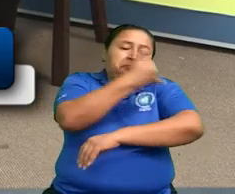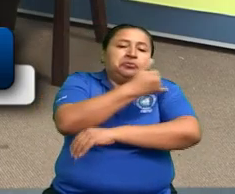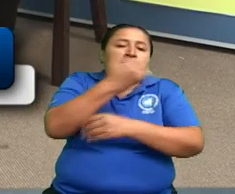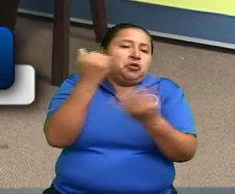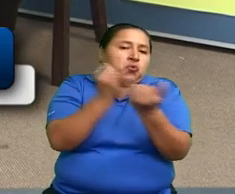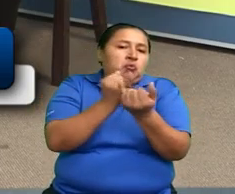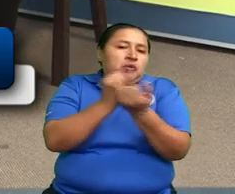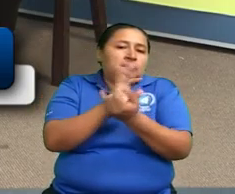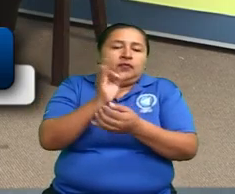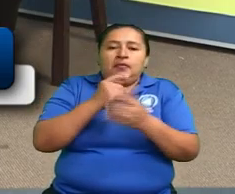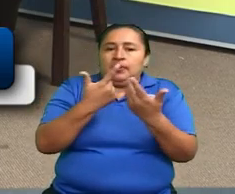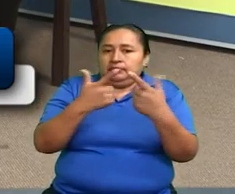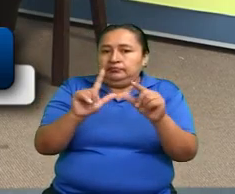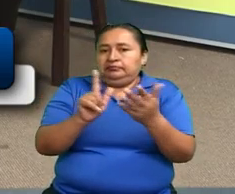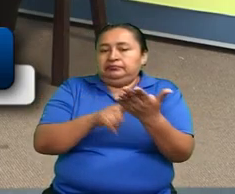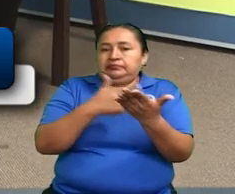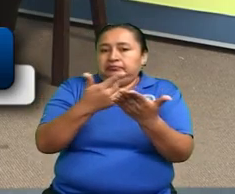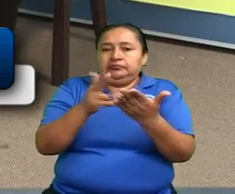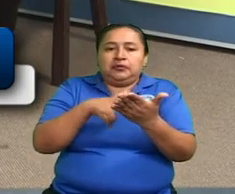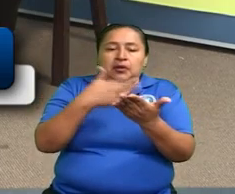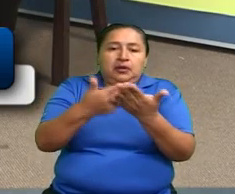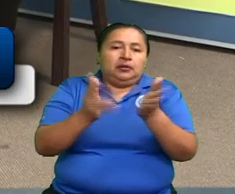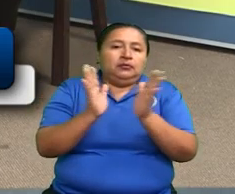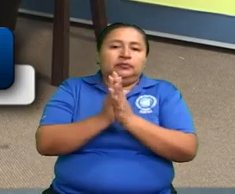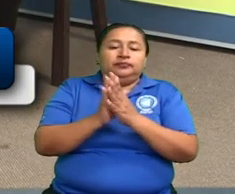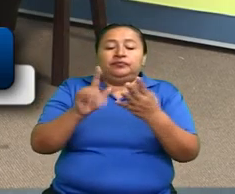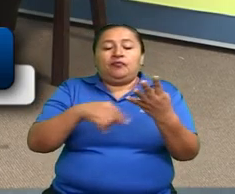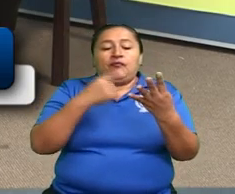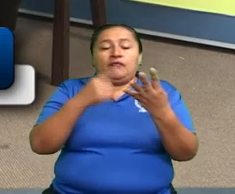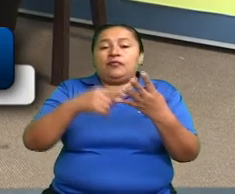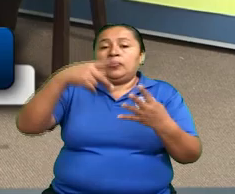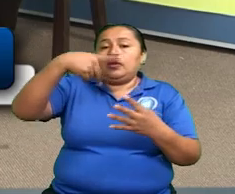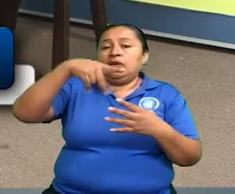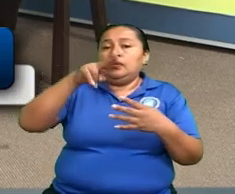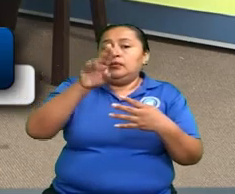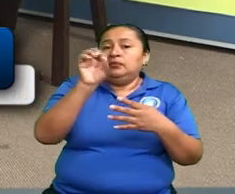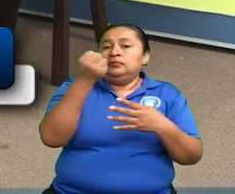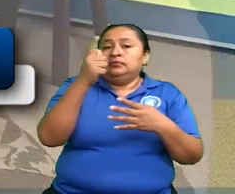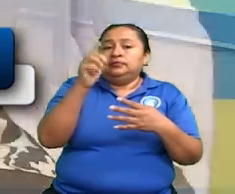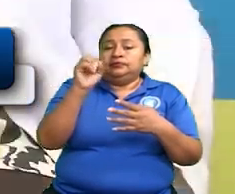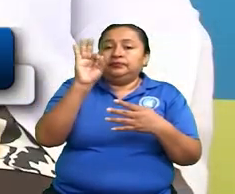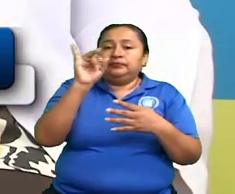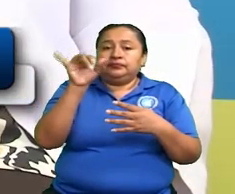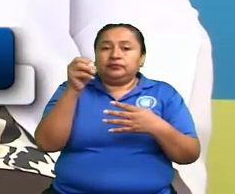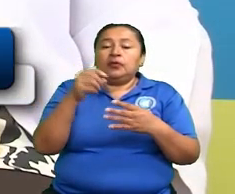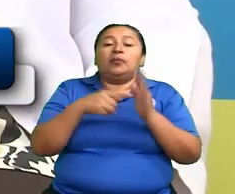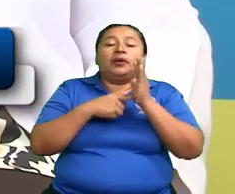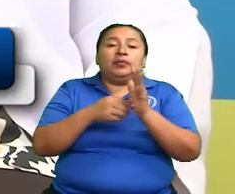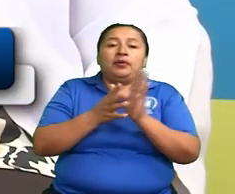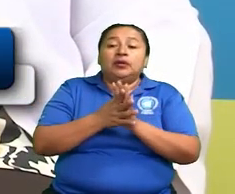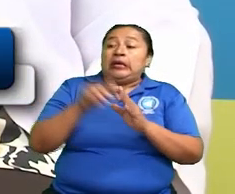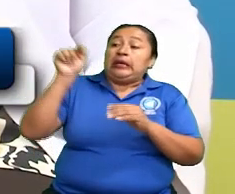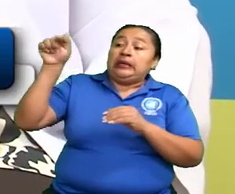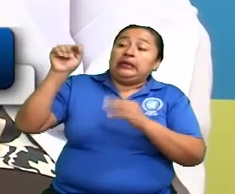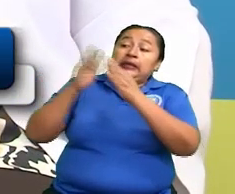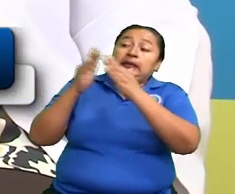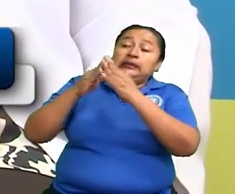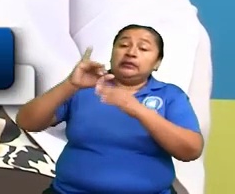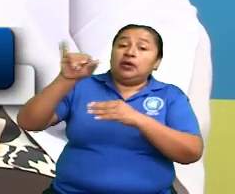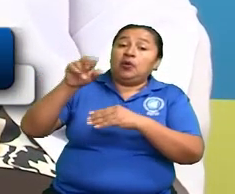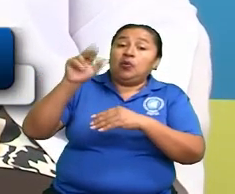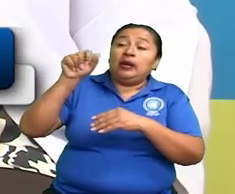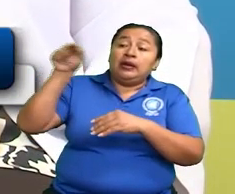de forma gratuita. Y tenemos la de puesto fijo, que es cuando decimos Juan, en la casa de Juancito íbamos